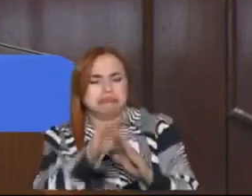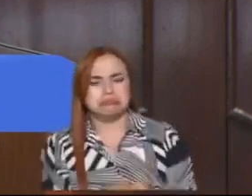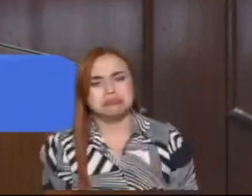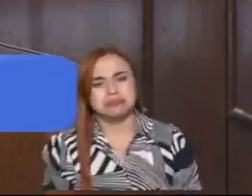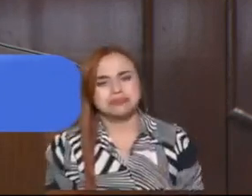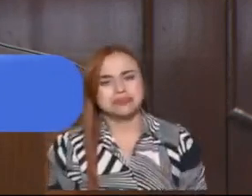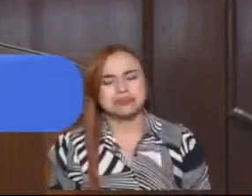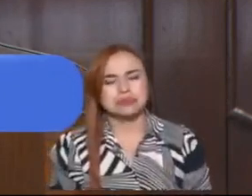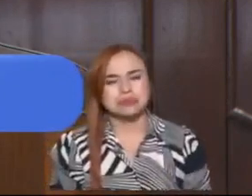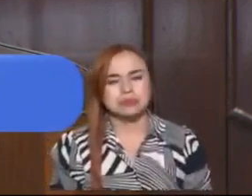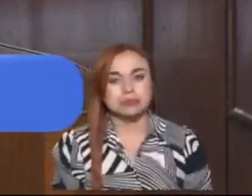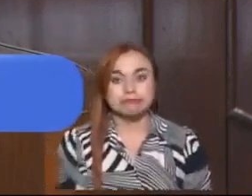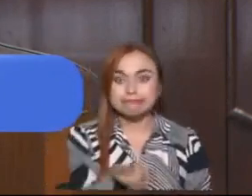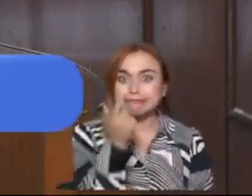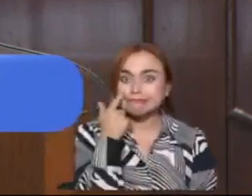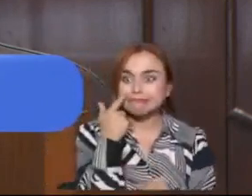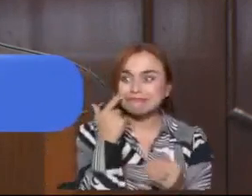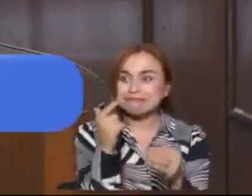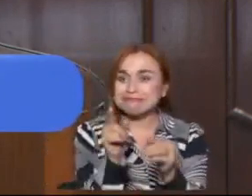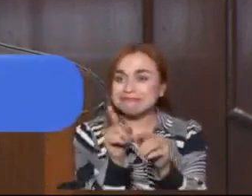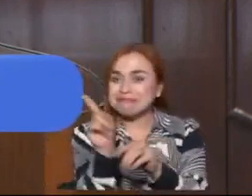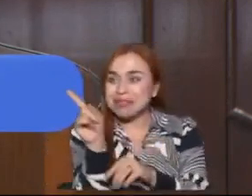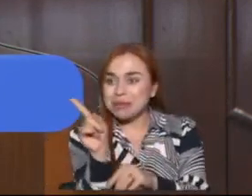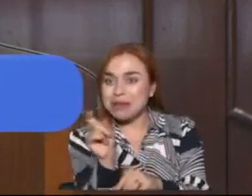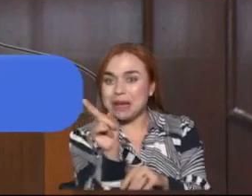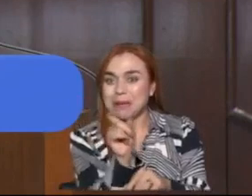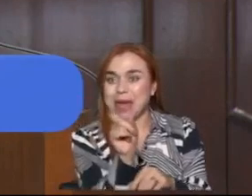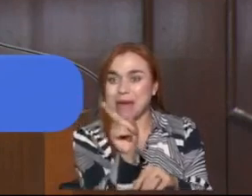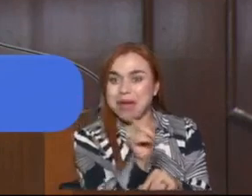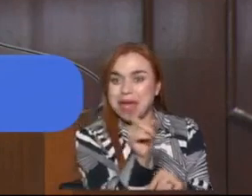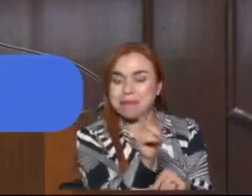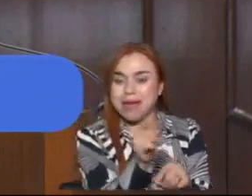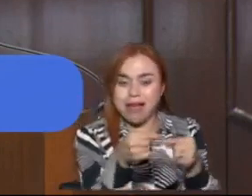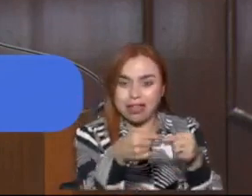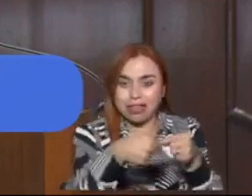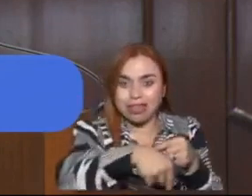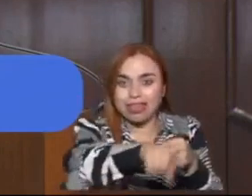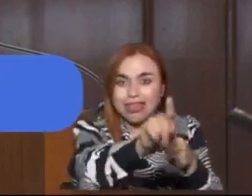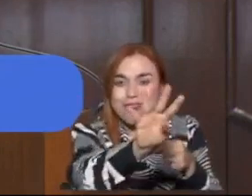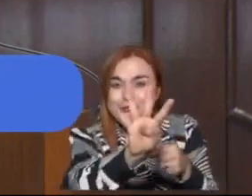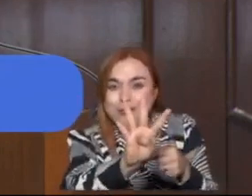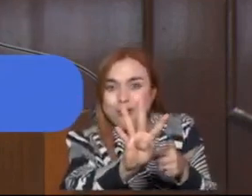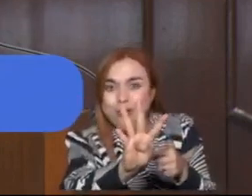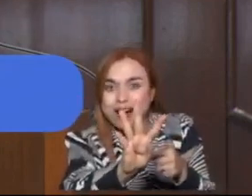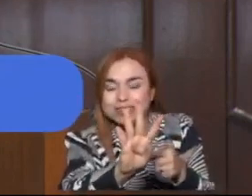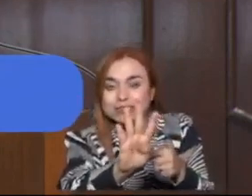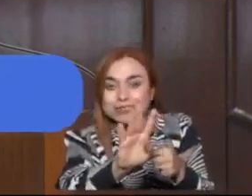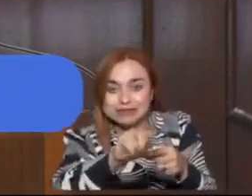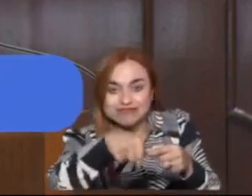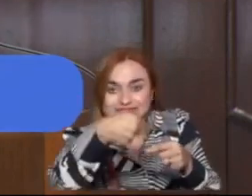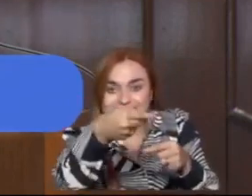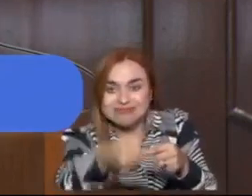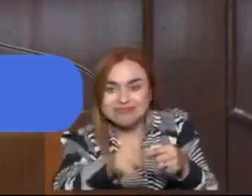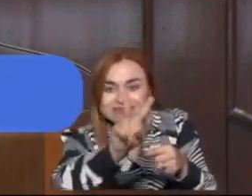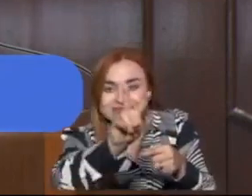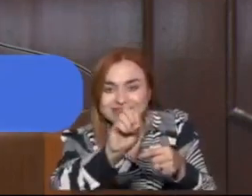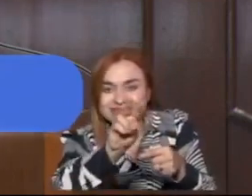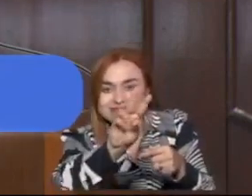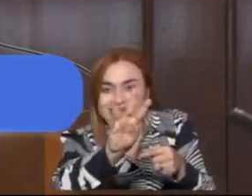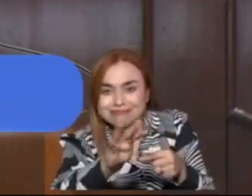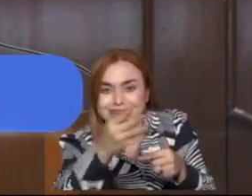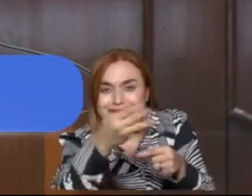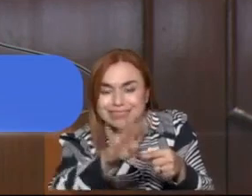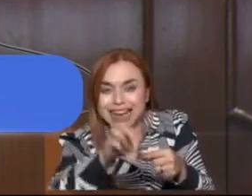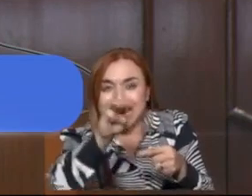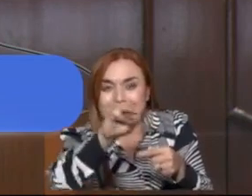2024, los panameños iremos nuevamente a las urnas para escoger al próximo presidente o